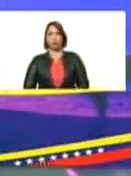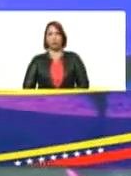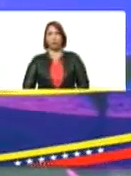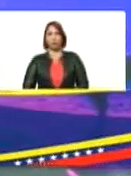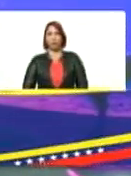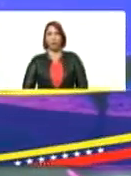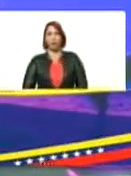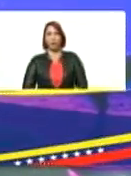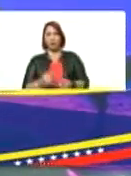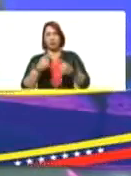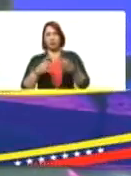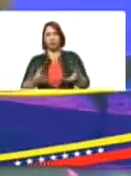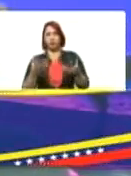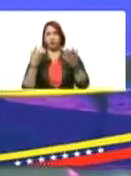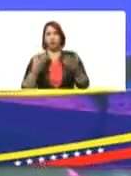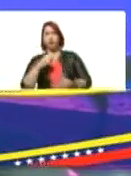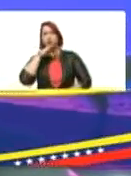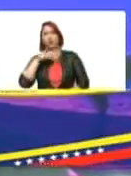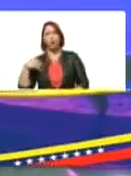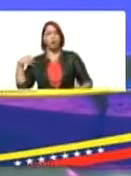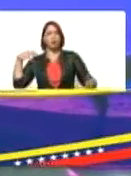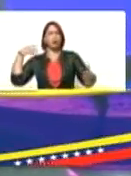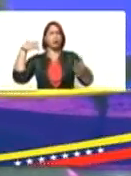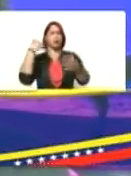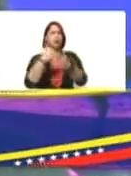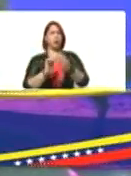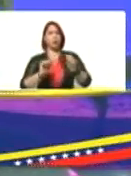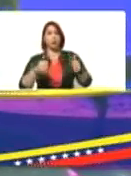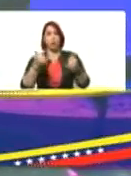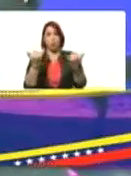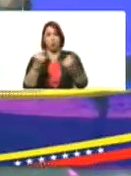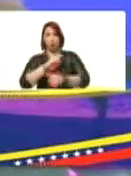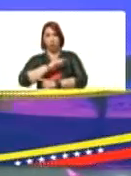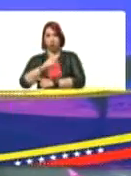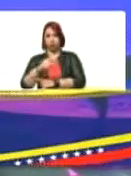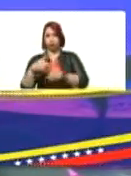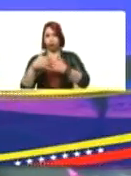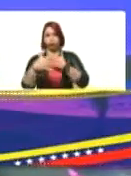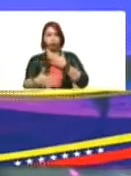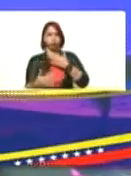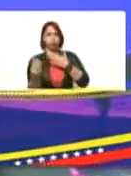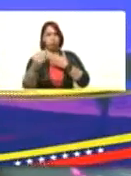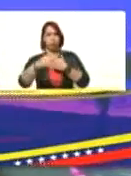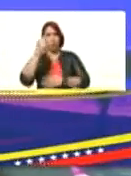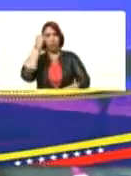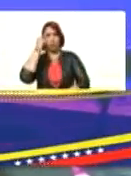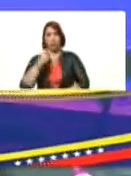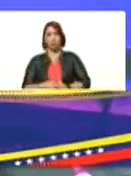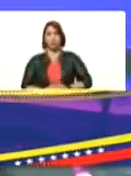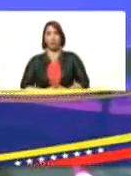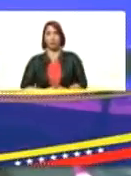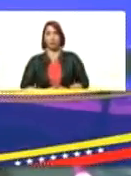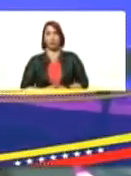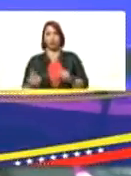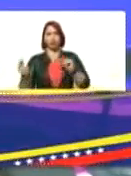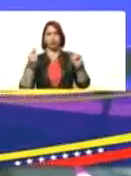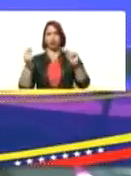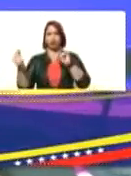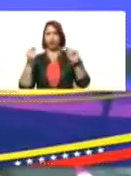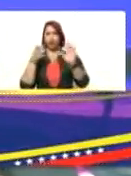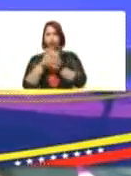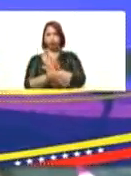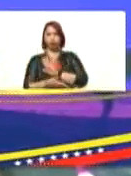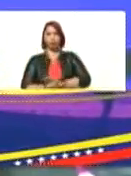nuestra historia que desbordó las expectativas iniciales y obligó a extender un día más las deliberaciones. Así